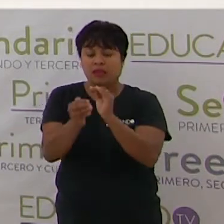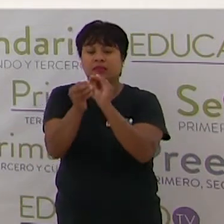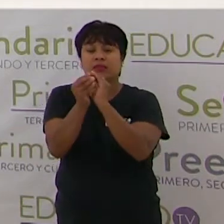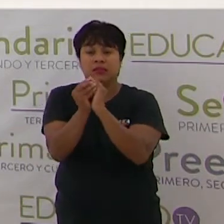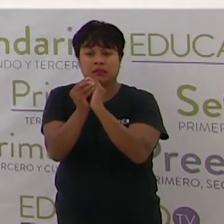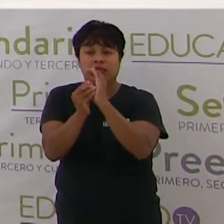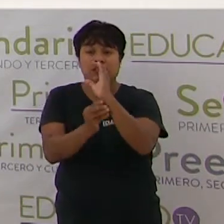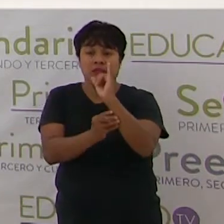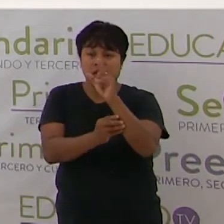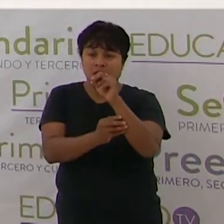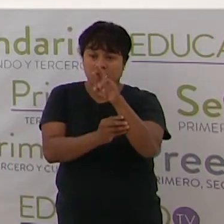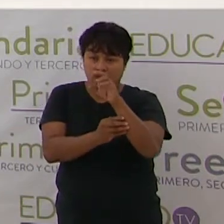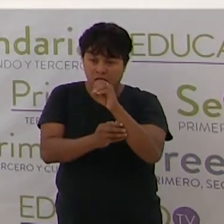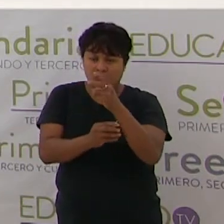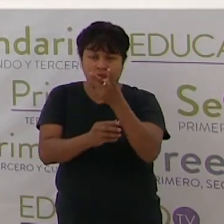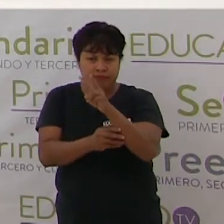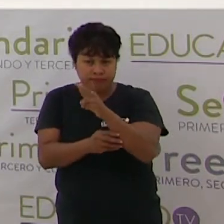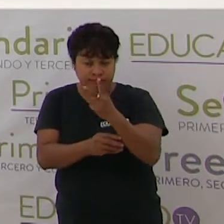esfera o cilindro-esfera,